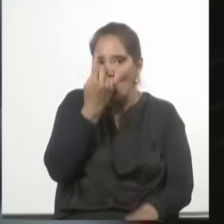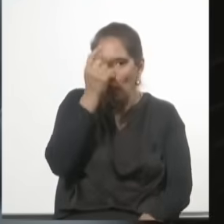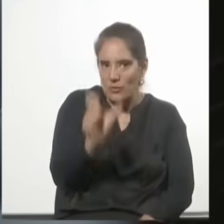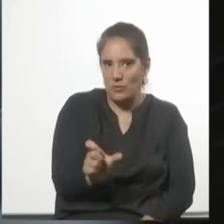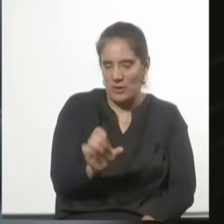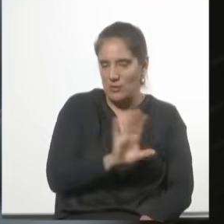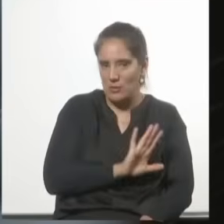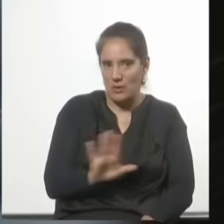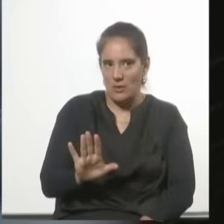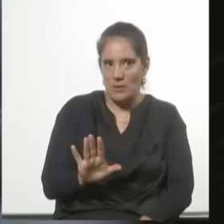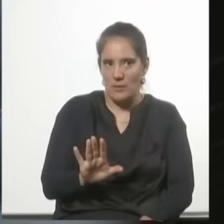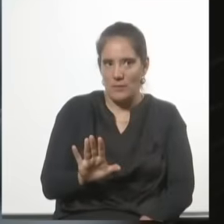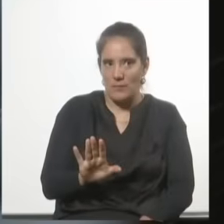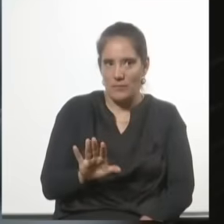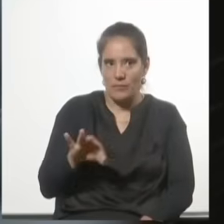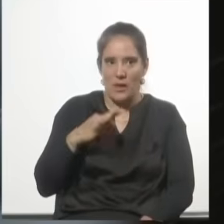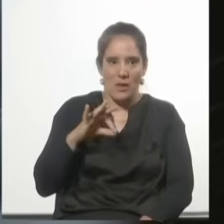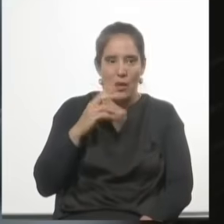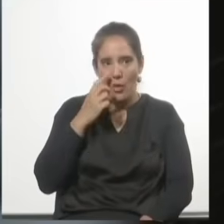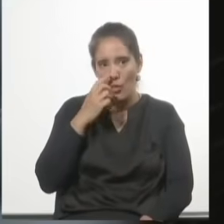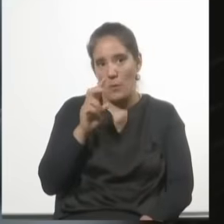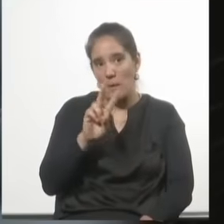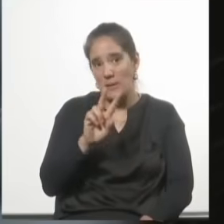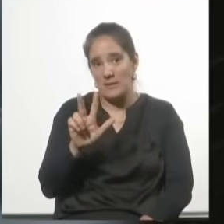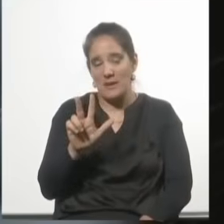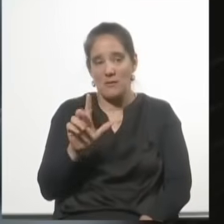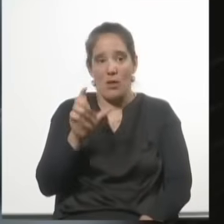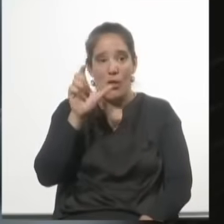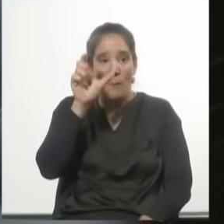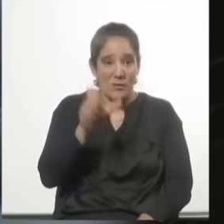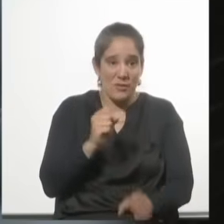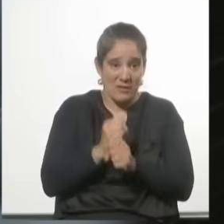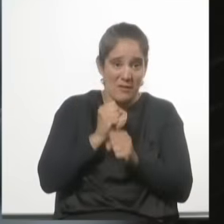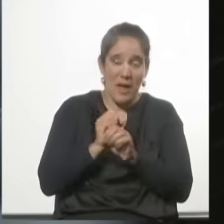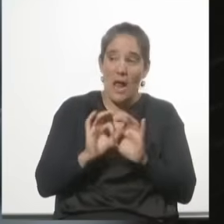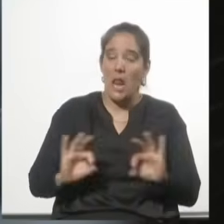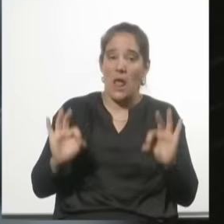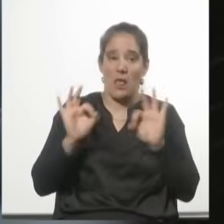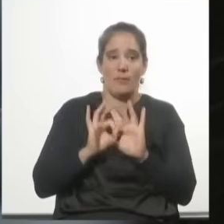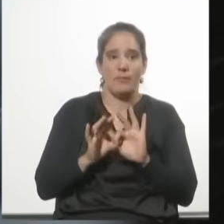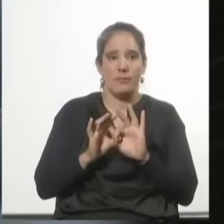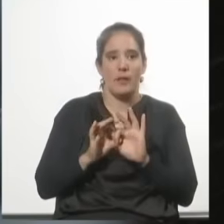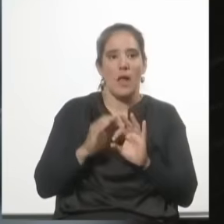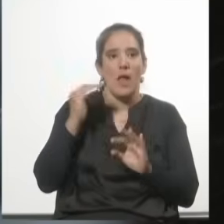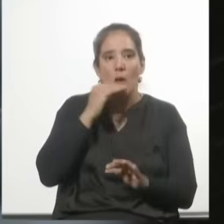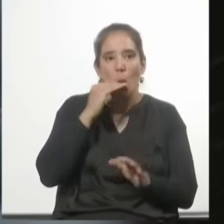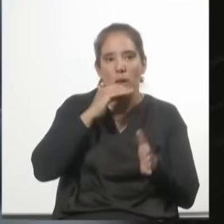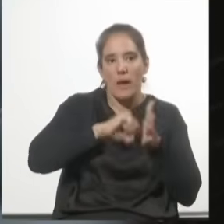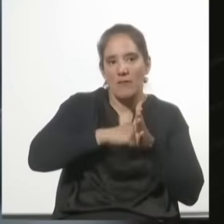2022 y ninguno en 2023. Las cuentas de la